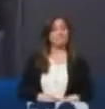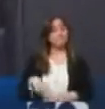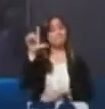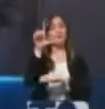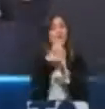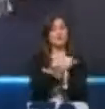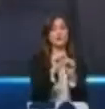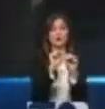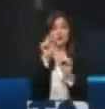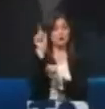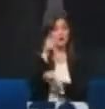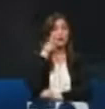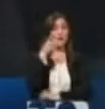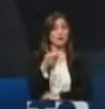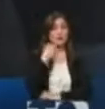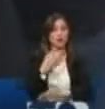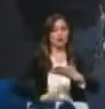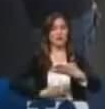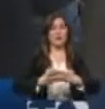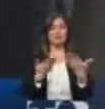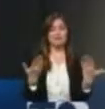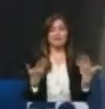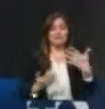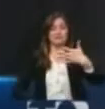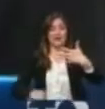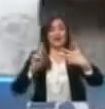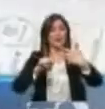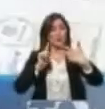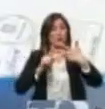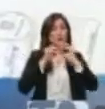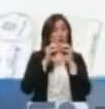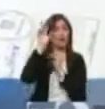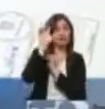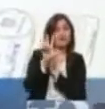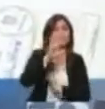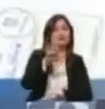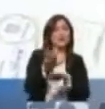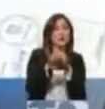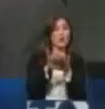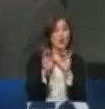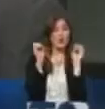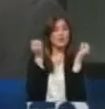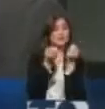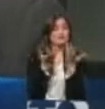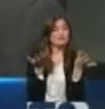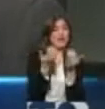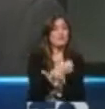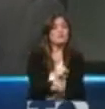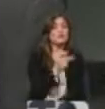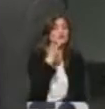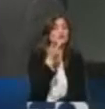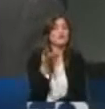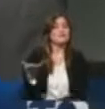un documento en el que señala las consecuencias que tendría la aceptación de la pregunta número 3 con respecto al organismo. La Defensoría del